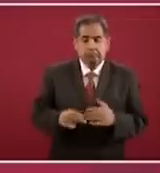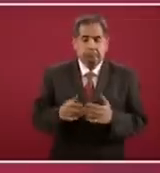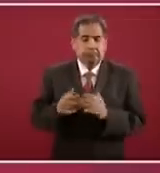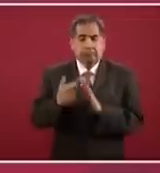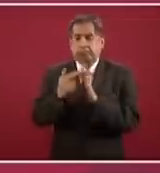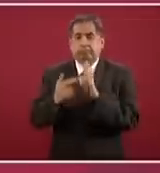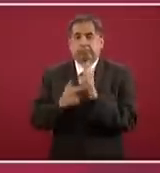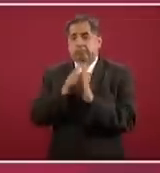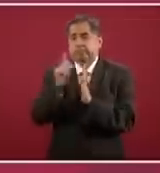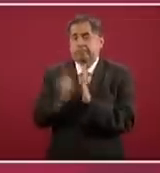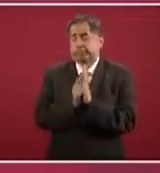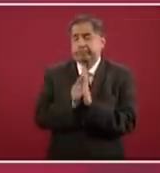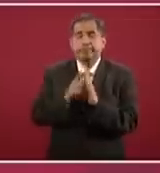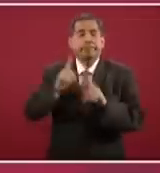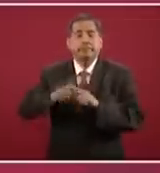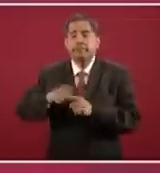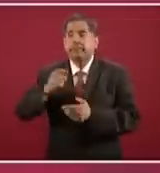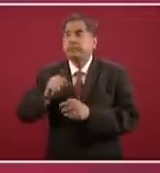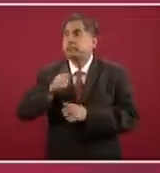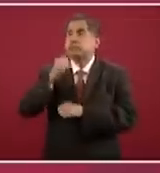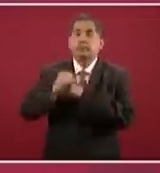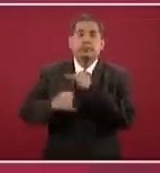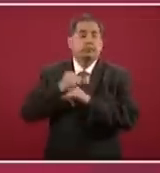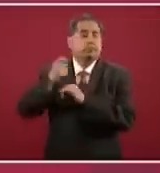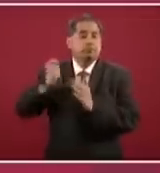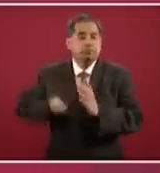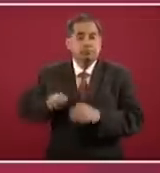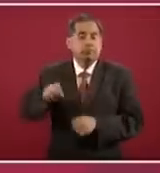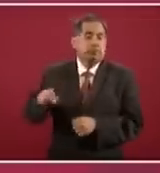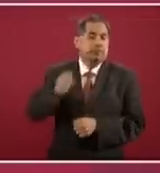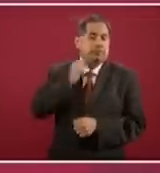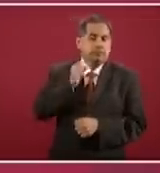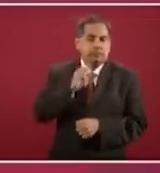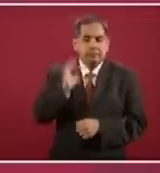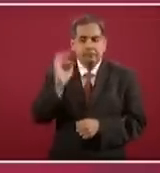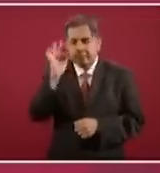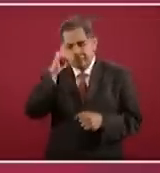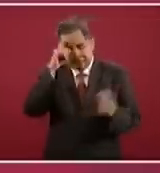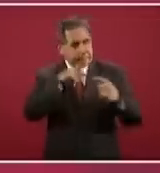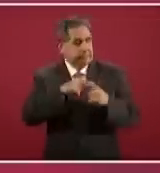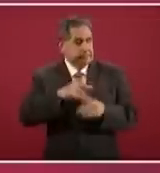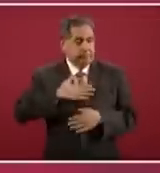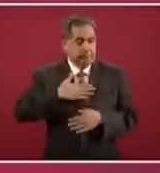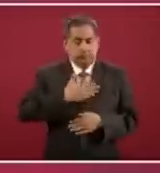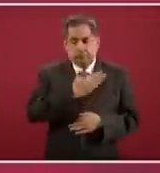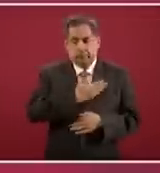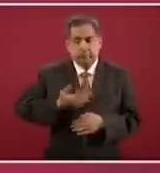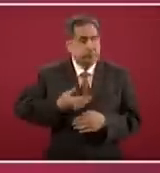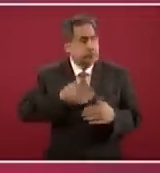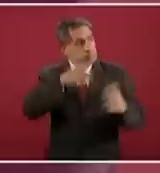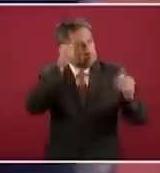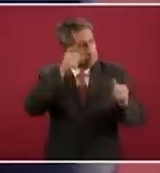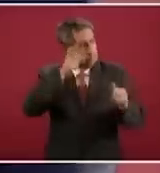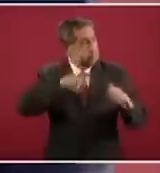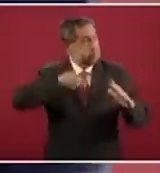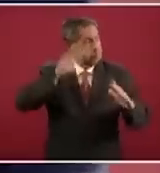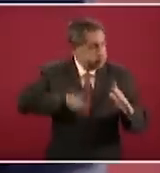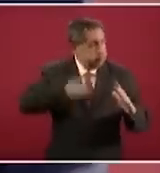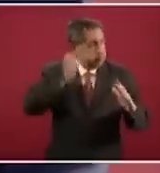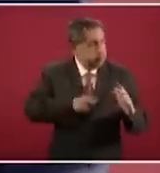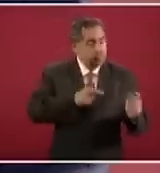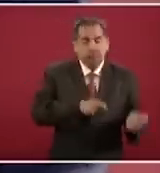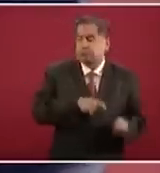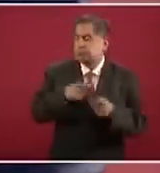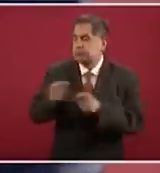difícil, complejo, el que el Ejecutivo llegue a un acuerdo y que